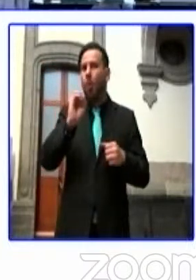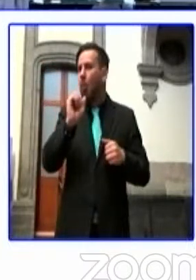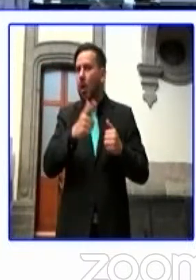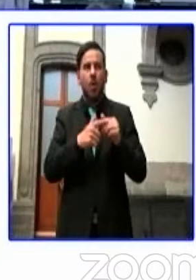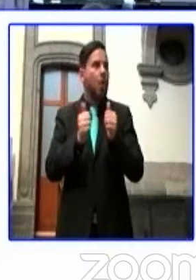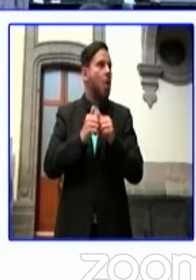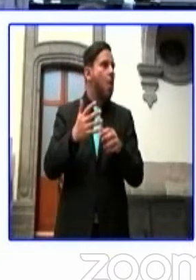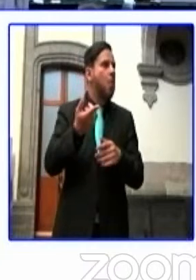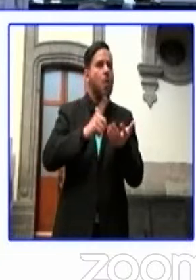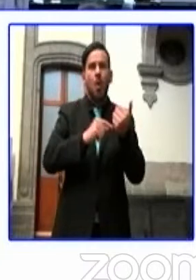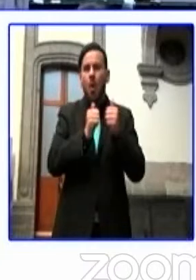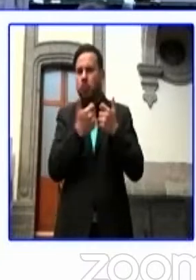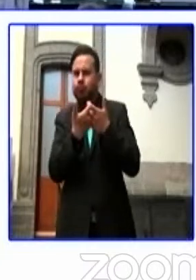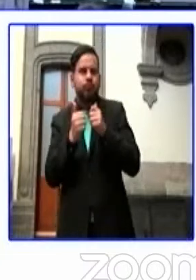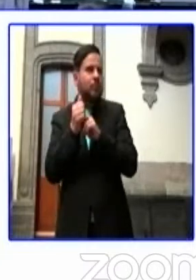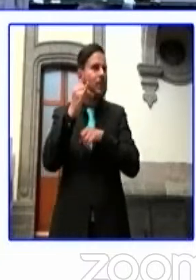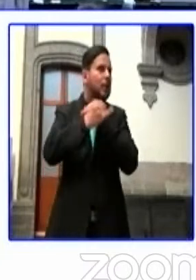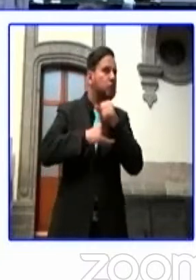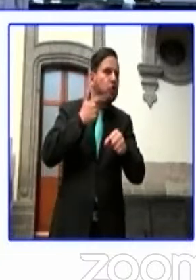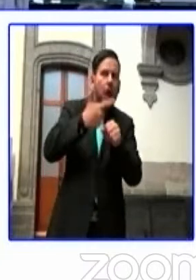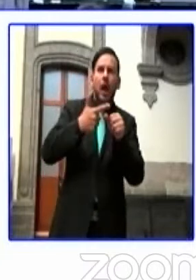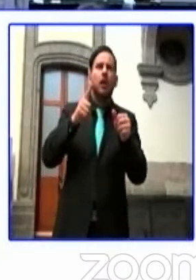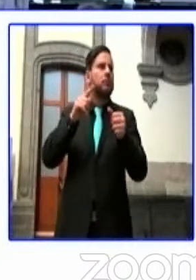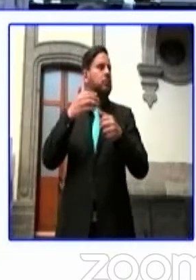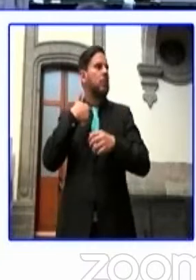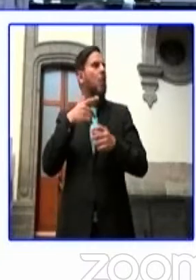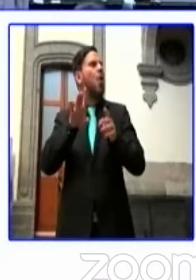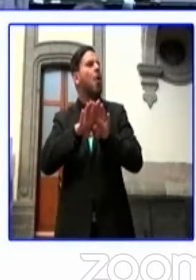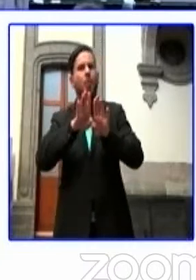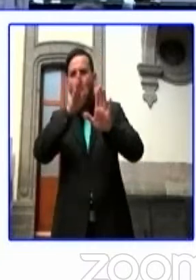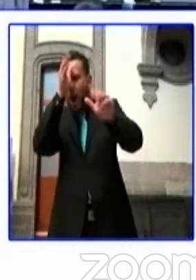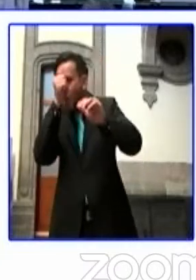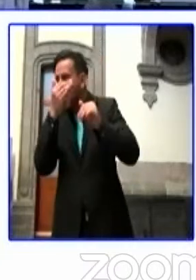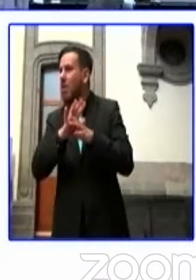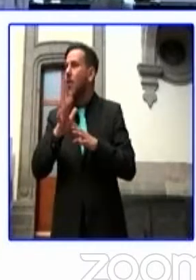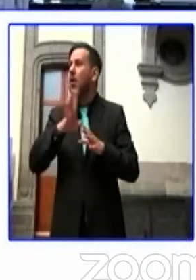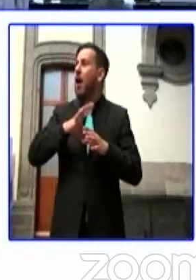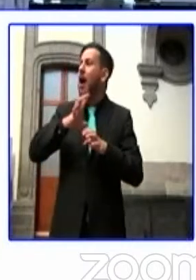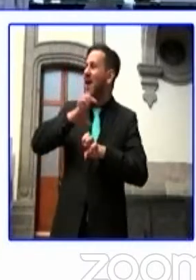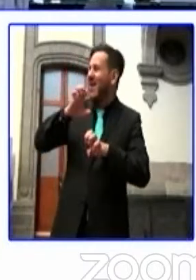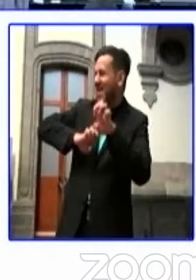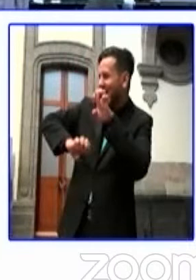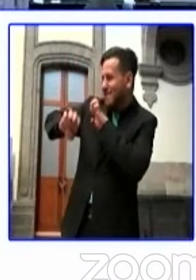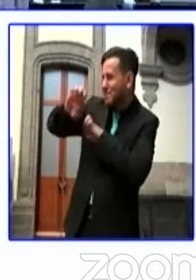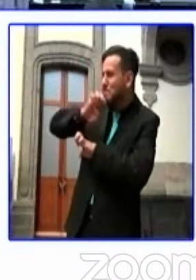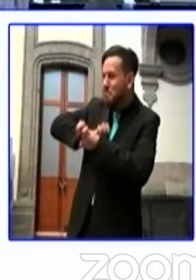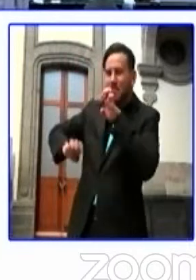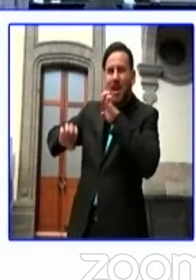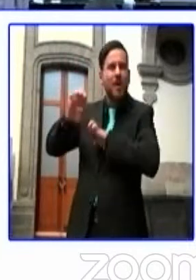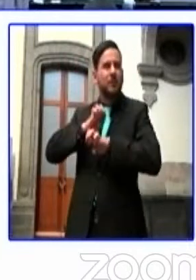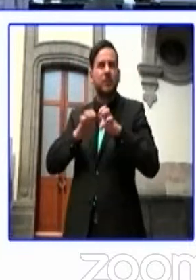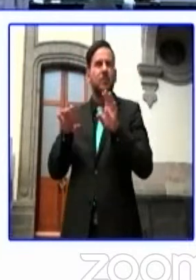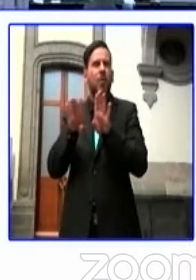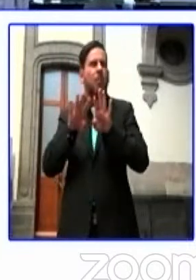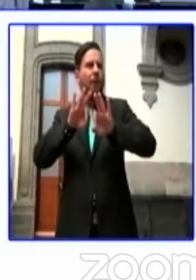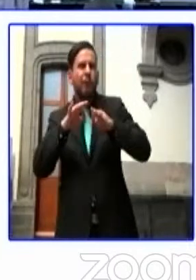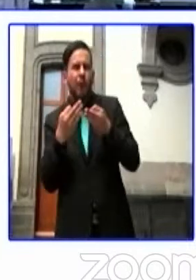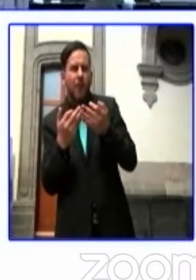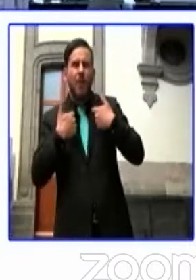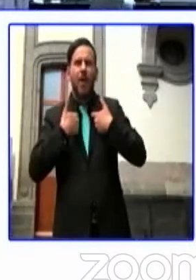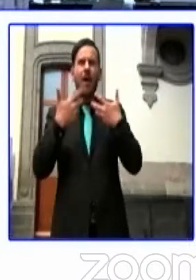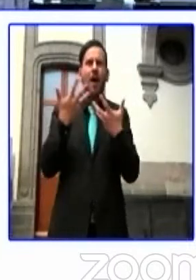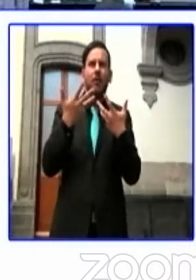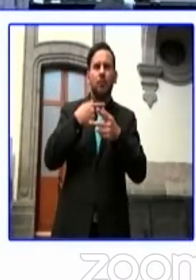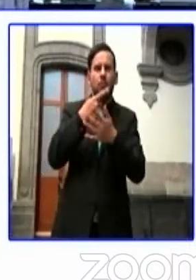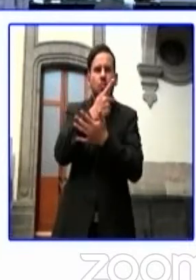cooperación internacional. Hemos visto que muy poco se emplea la cooperación internacional para los